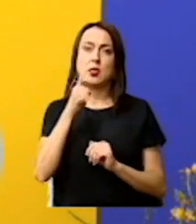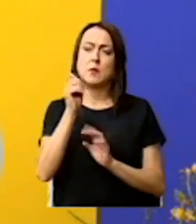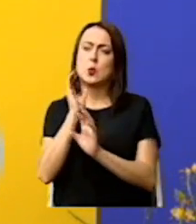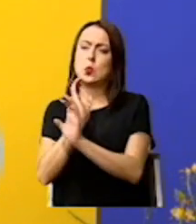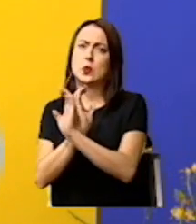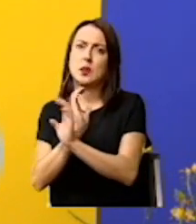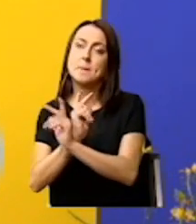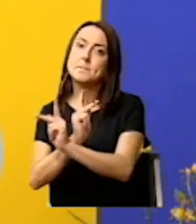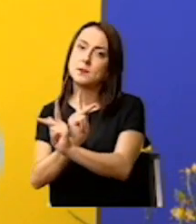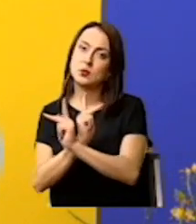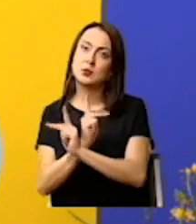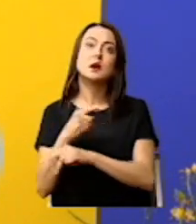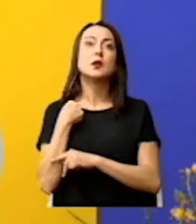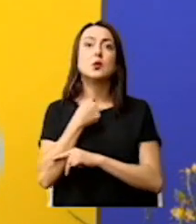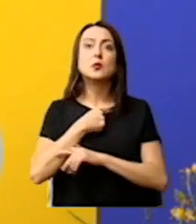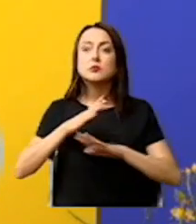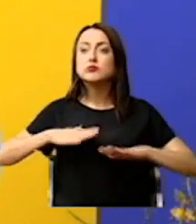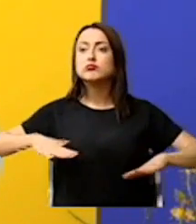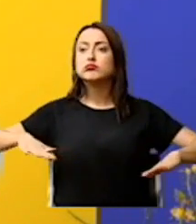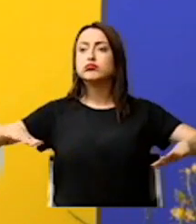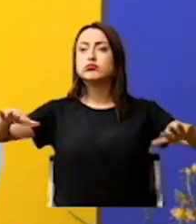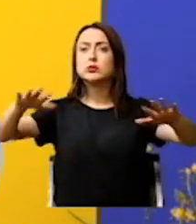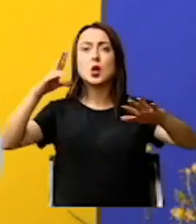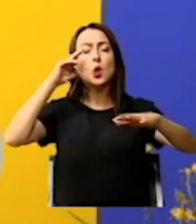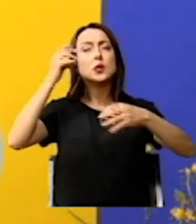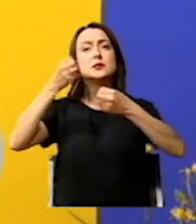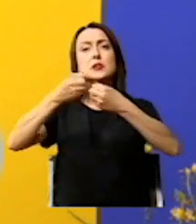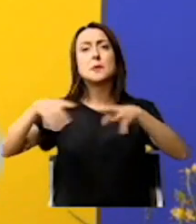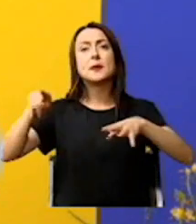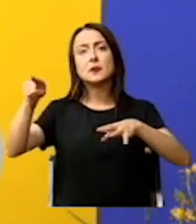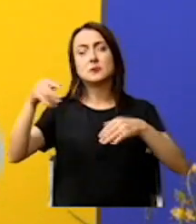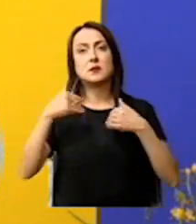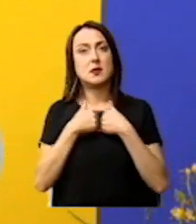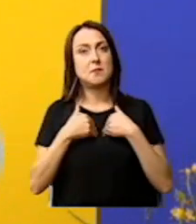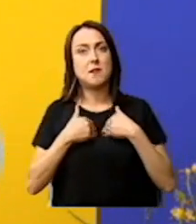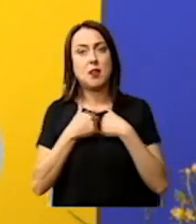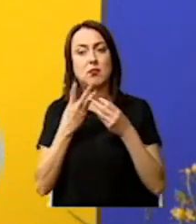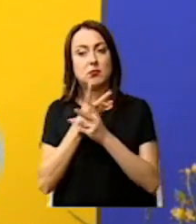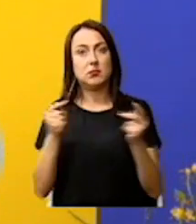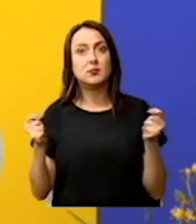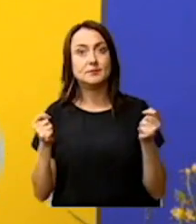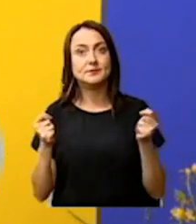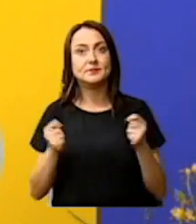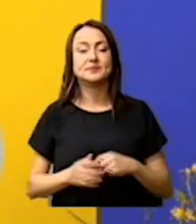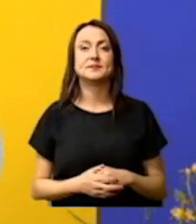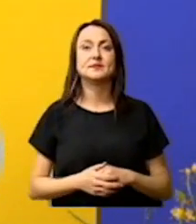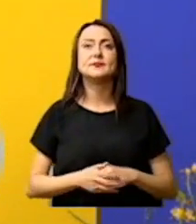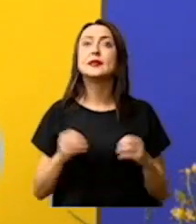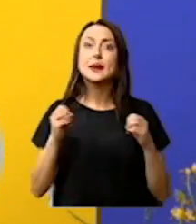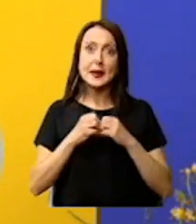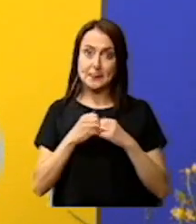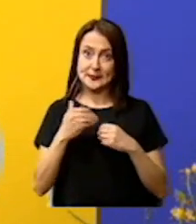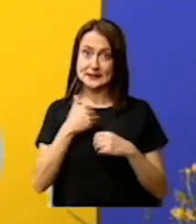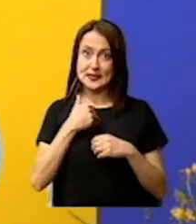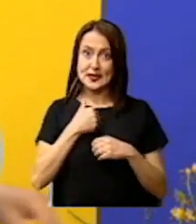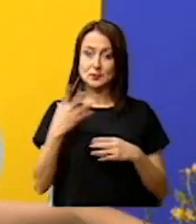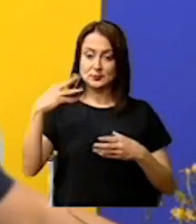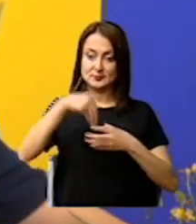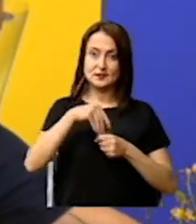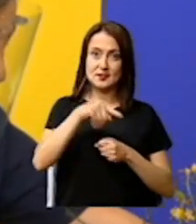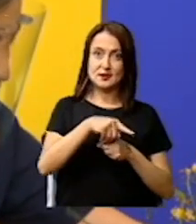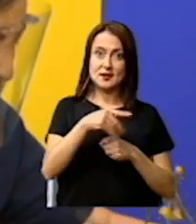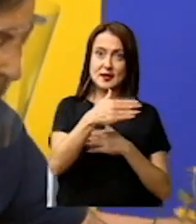y proteger nuestros manglares para que no se pierda esta especie. Muy bien. ¿Qué más tendré yo en esta caja